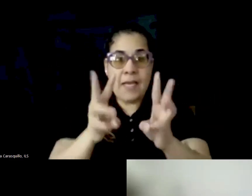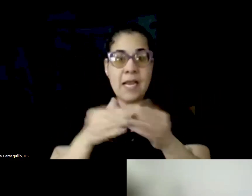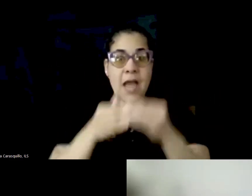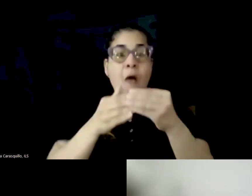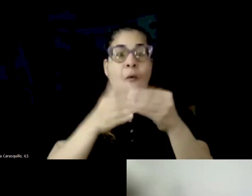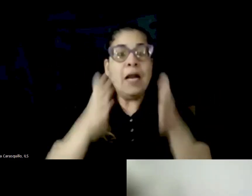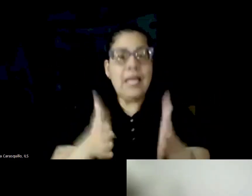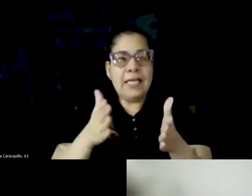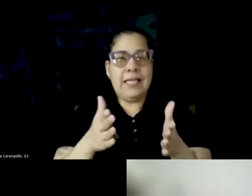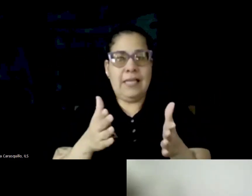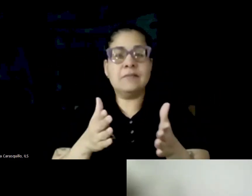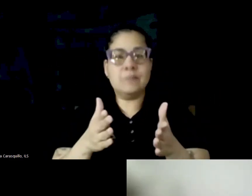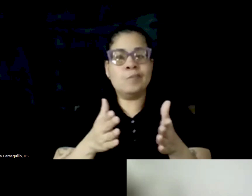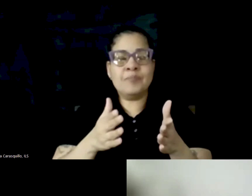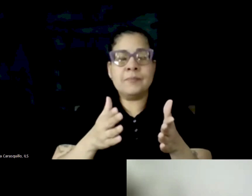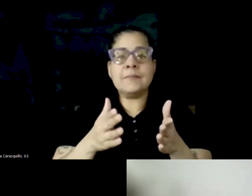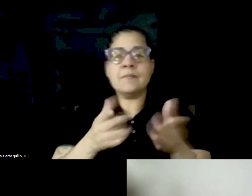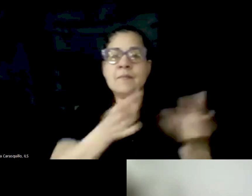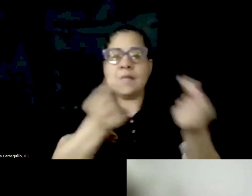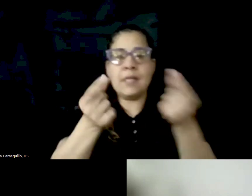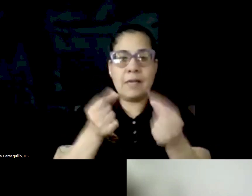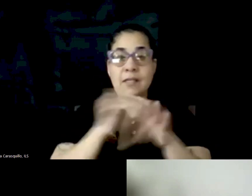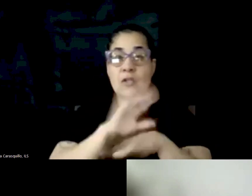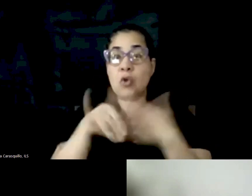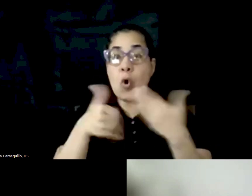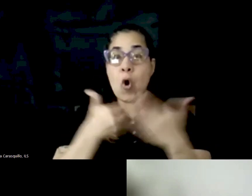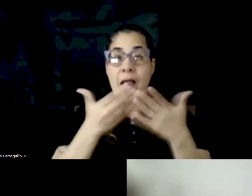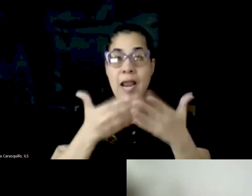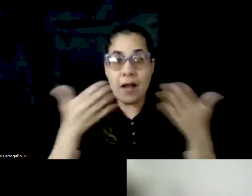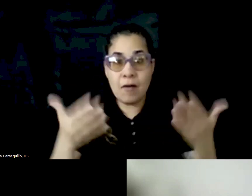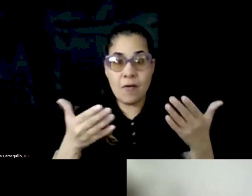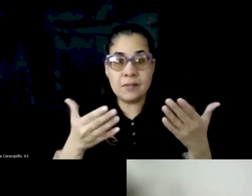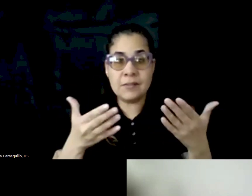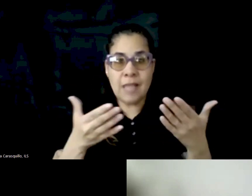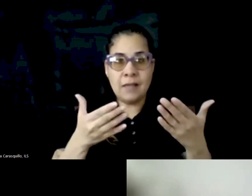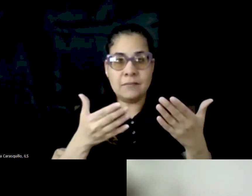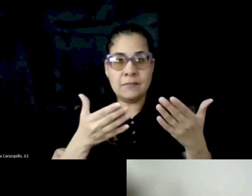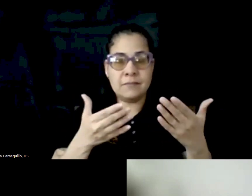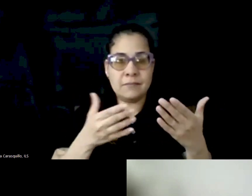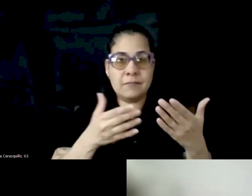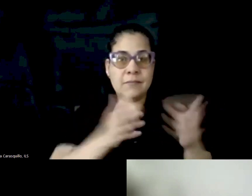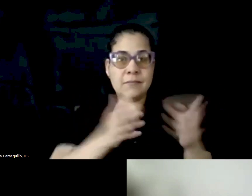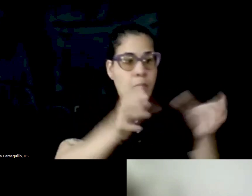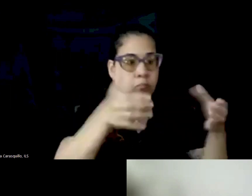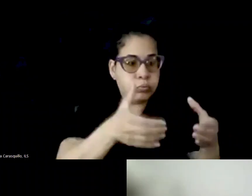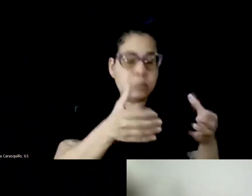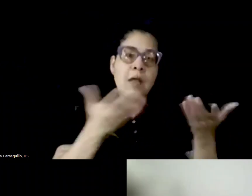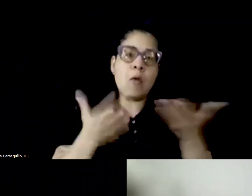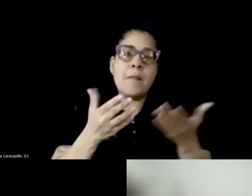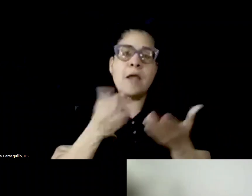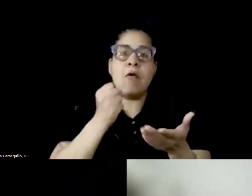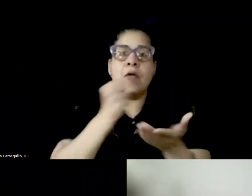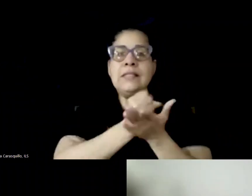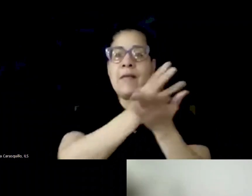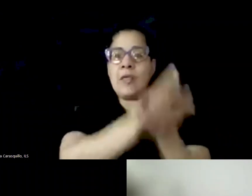que sea el que una, ¿verdad?, todos los elementos de CP, que puede ser el psicólogo de la escuela, como puede ser el trabajador social de la escuela, como